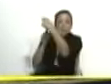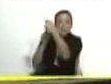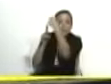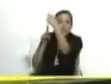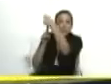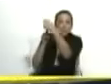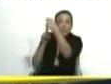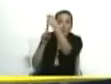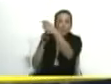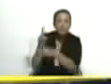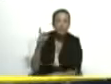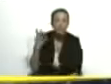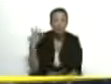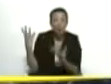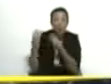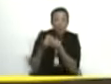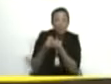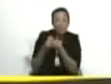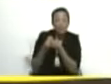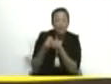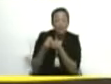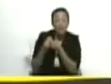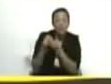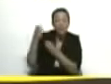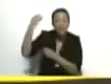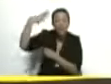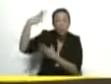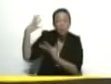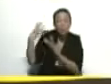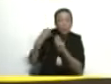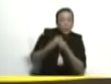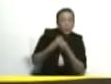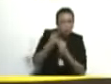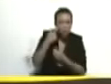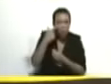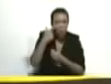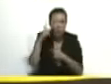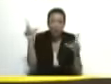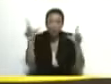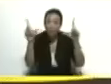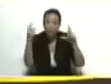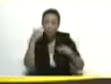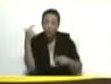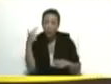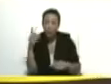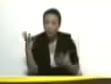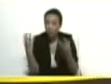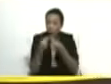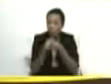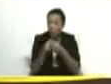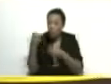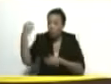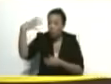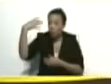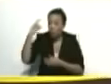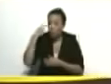Viene acompañado el sol de Venezuela. ¿Tú viste, Alessandrero, que viene acompañado estaba el sol de Venezuela?